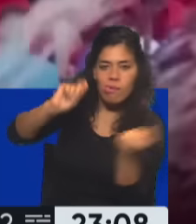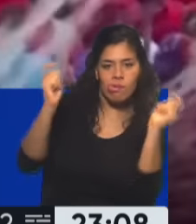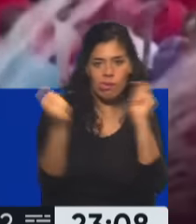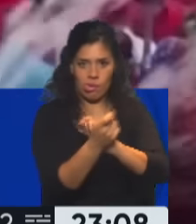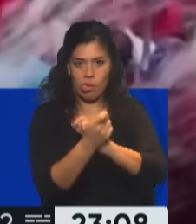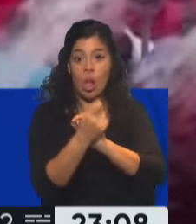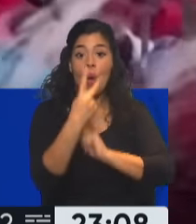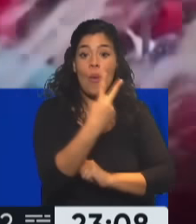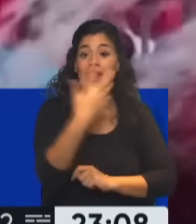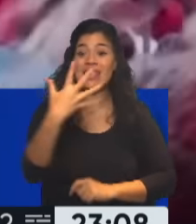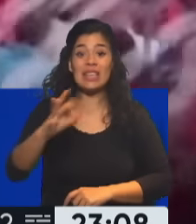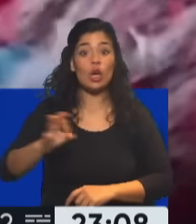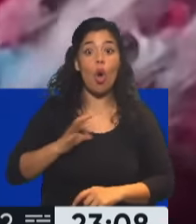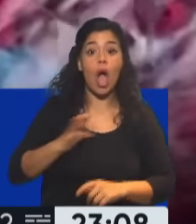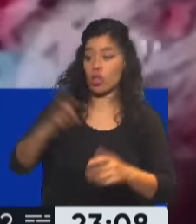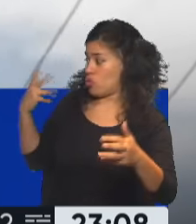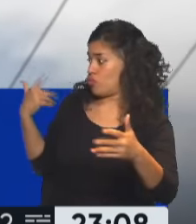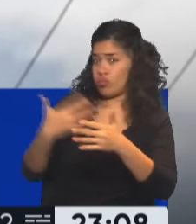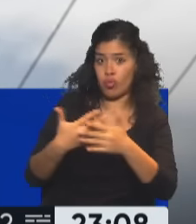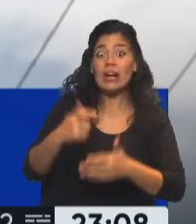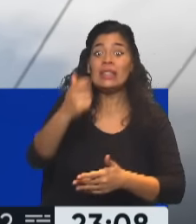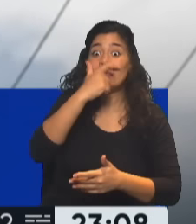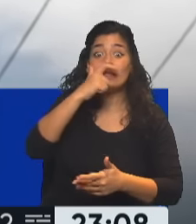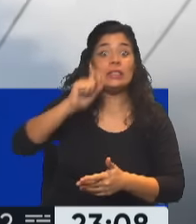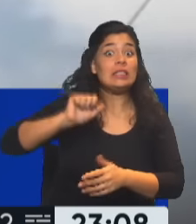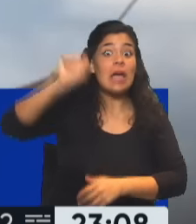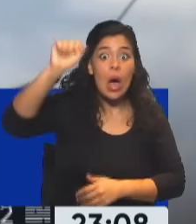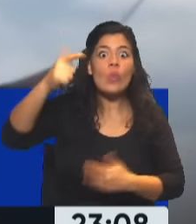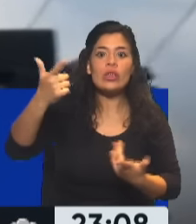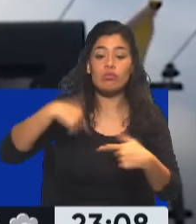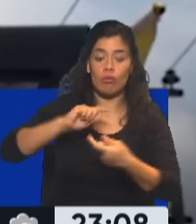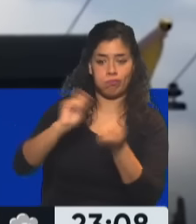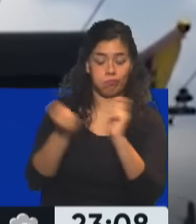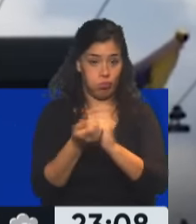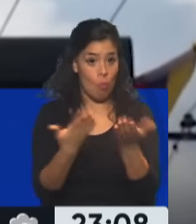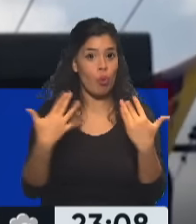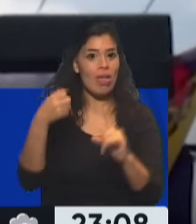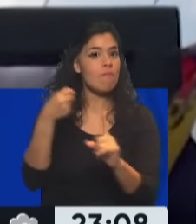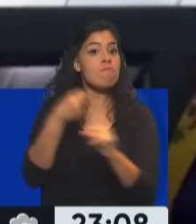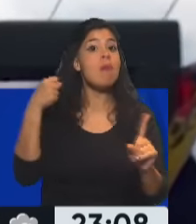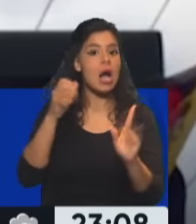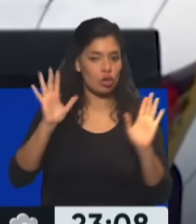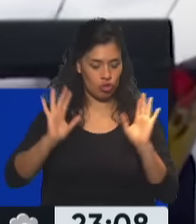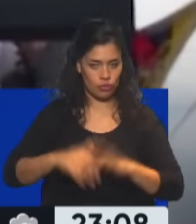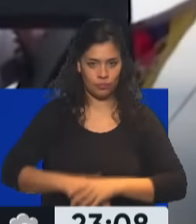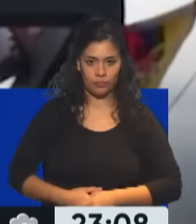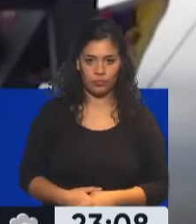chavismo y tendrán un impacto regional sea cual sea el resultado.